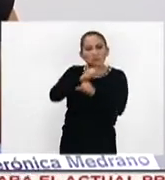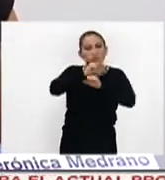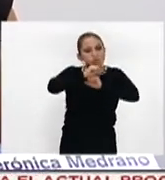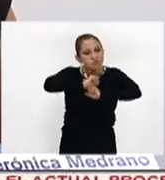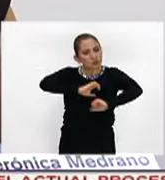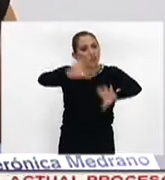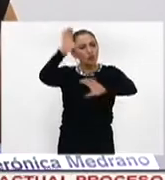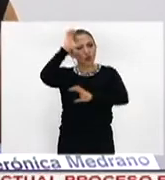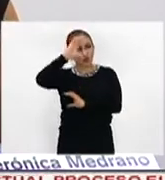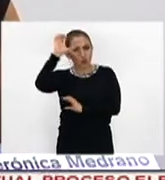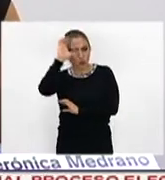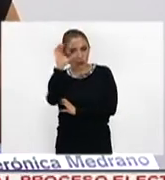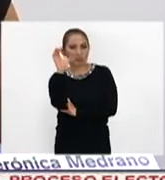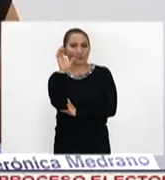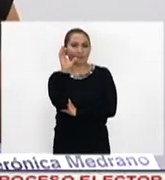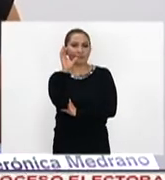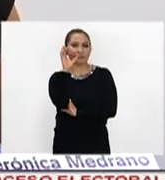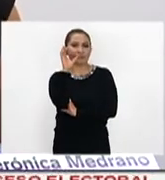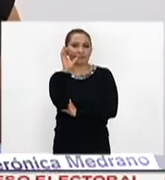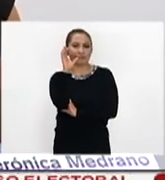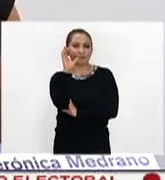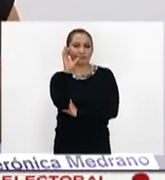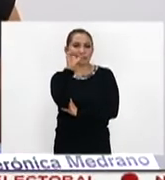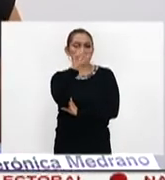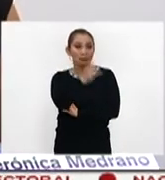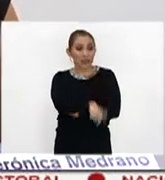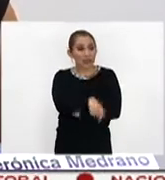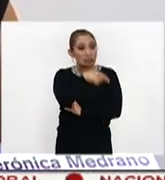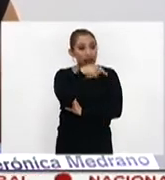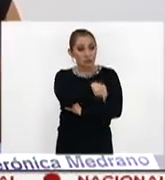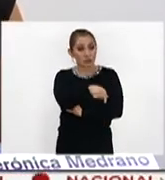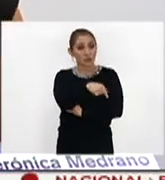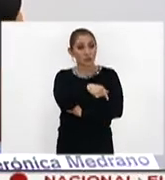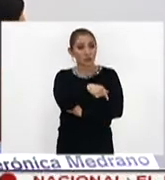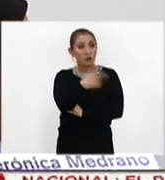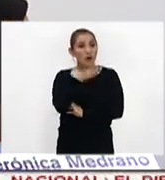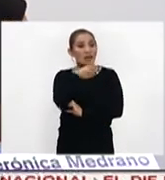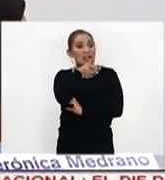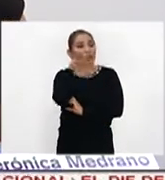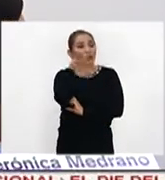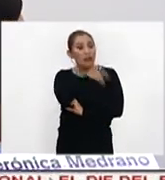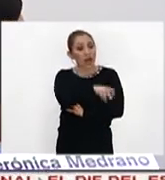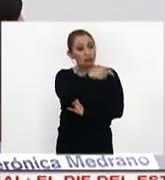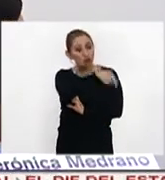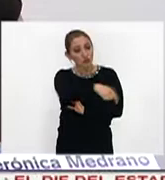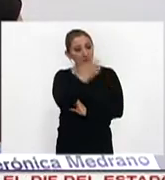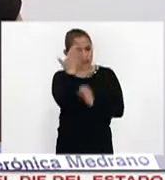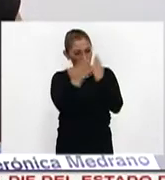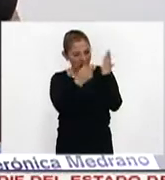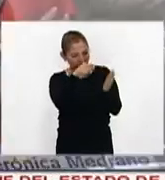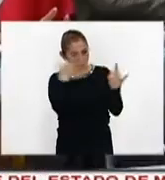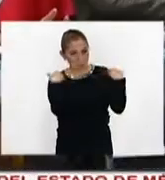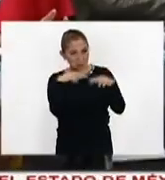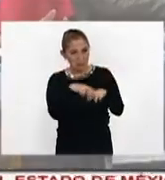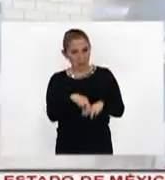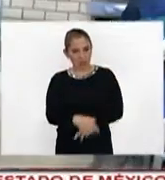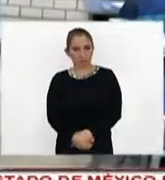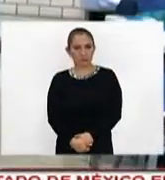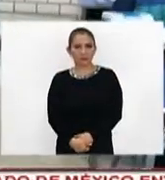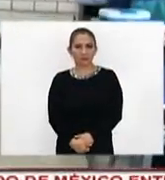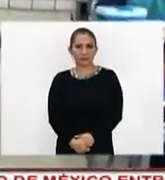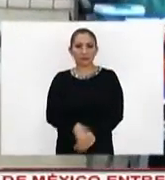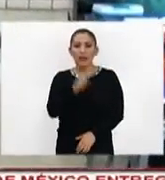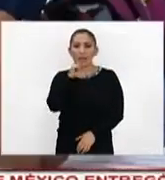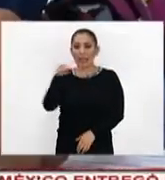difusión cultural, la infraestructura física escolar que tienen, los resultados académicos de sus estudiantes.